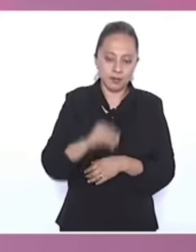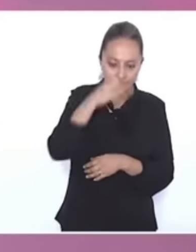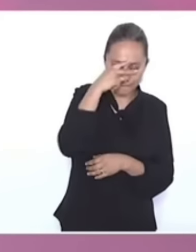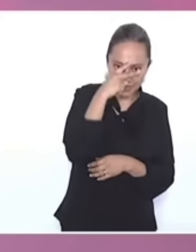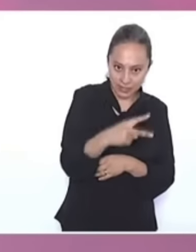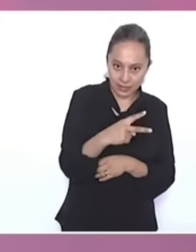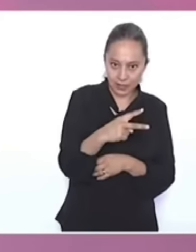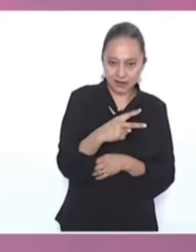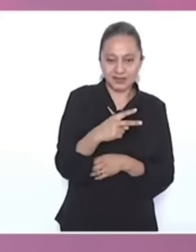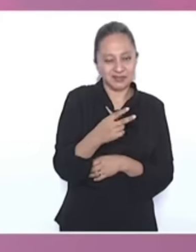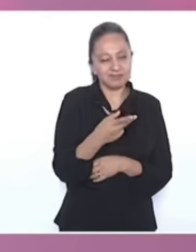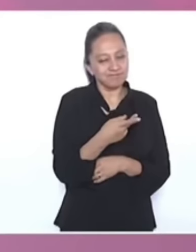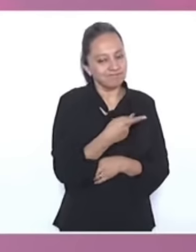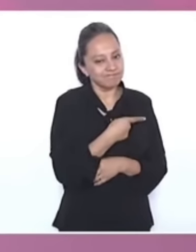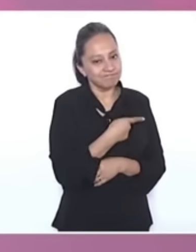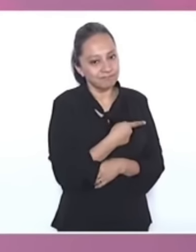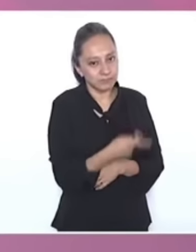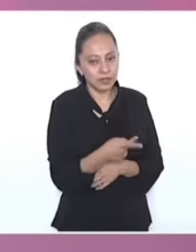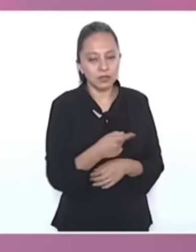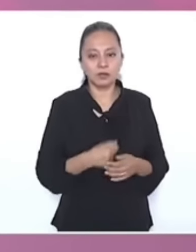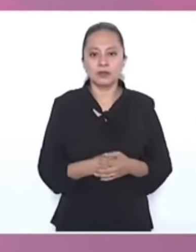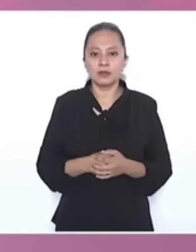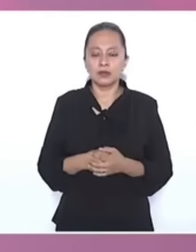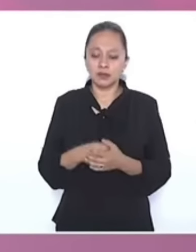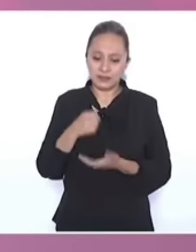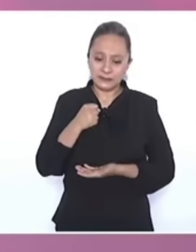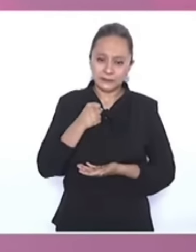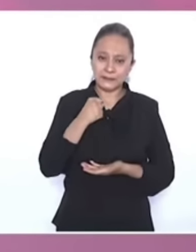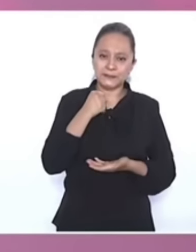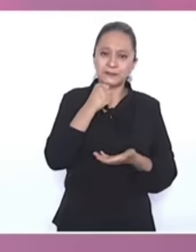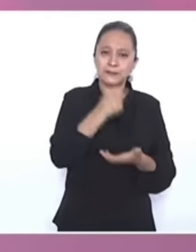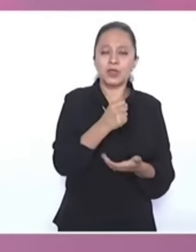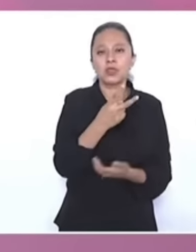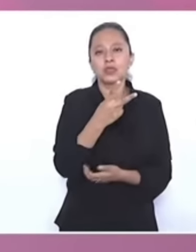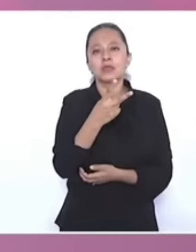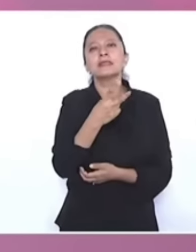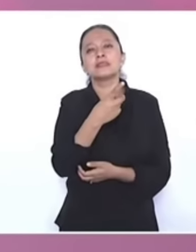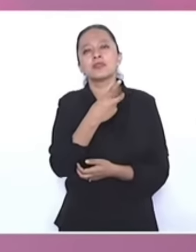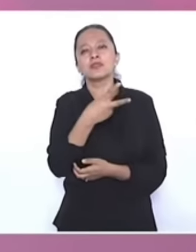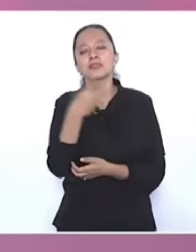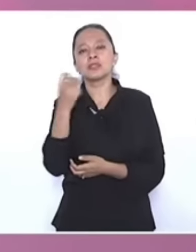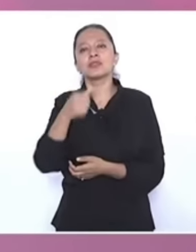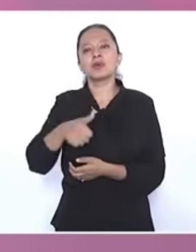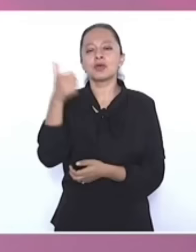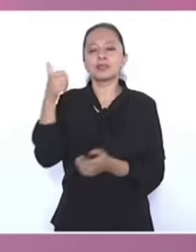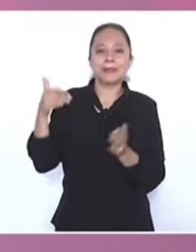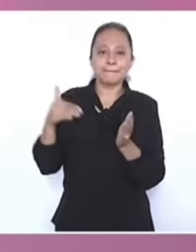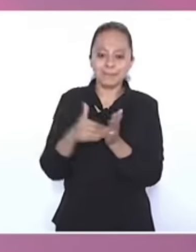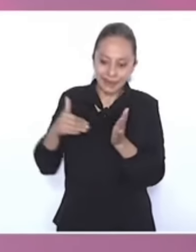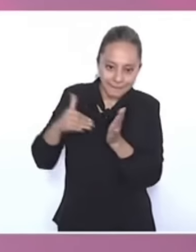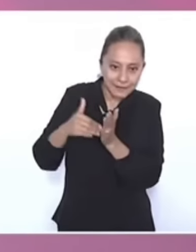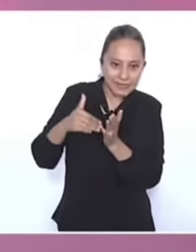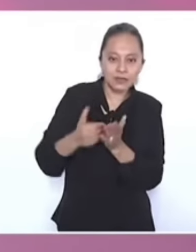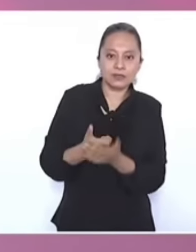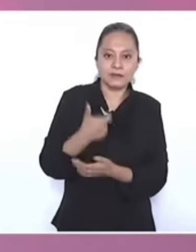pobreza. Lo que representa una inversión superior a los 111 mil millones de pesos en este